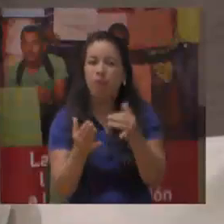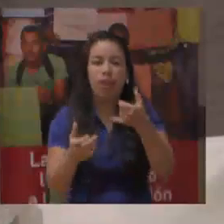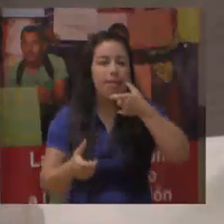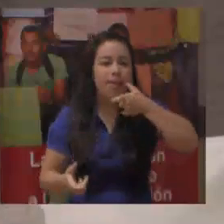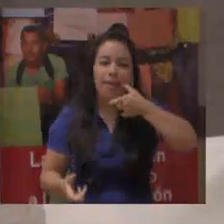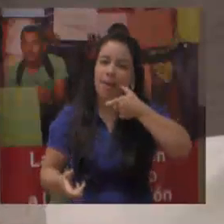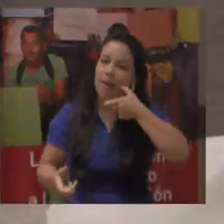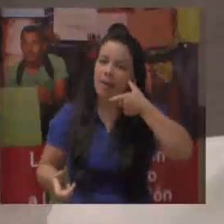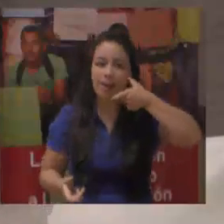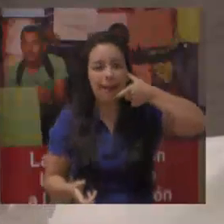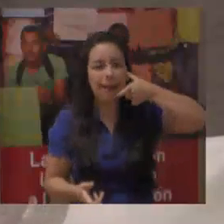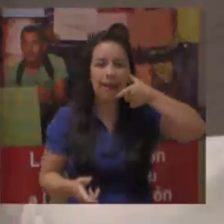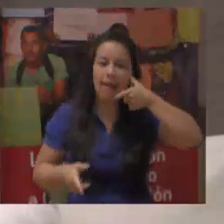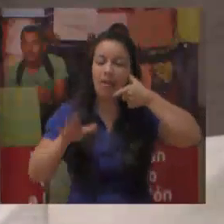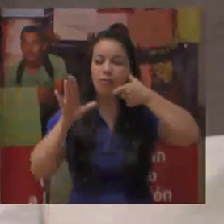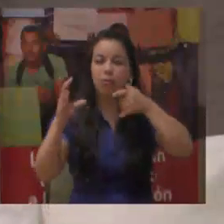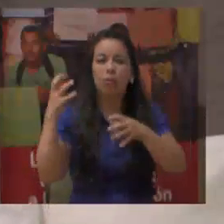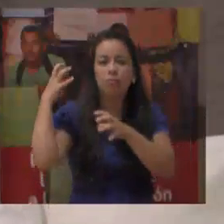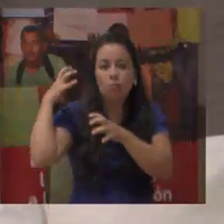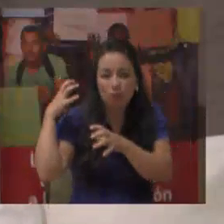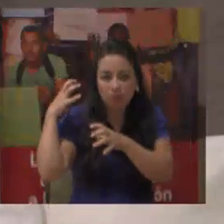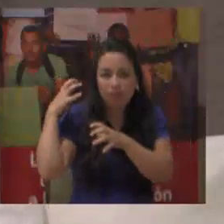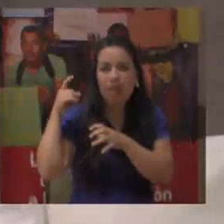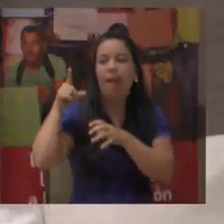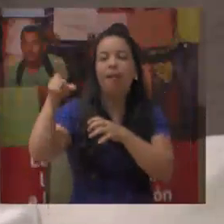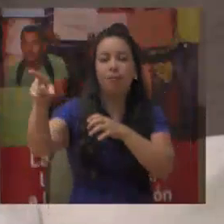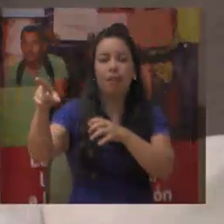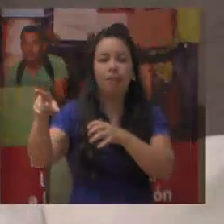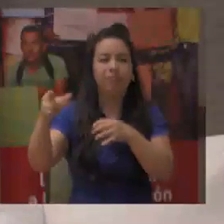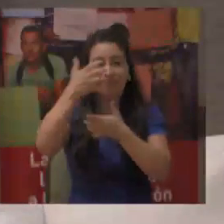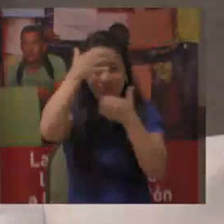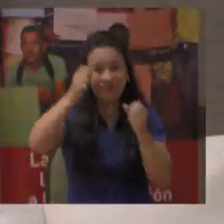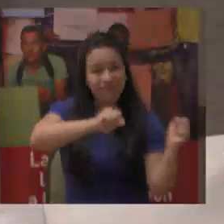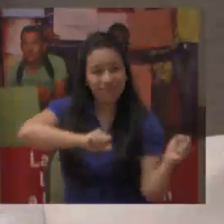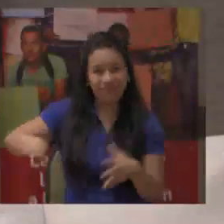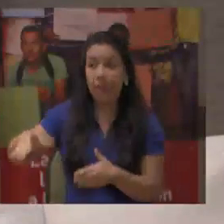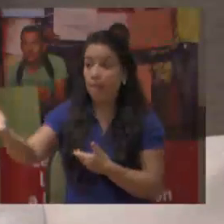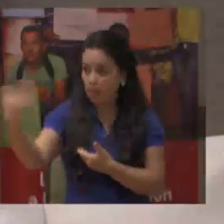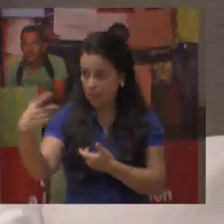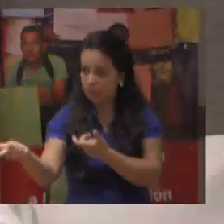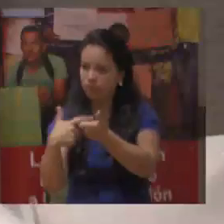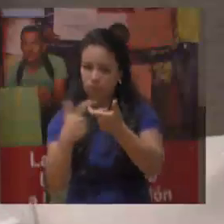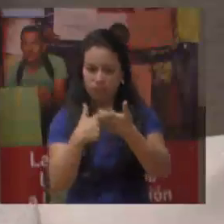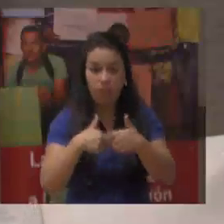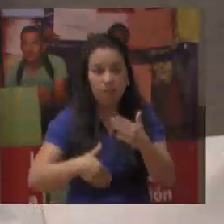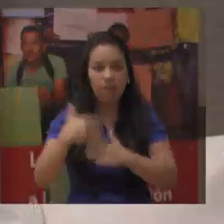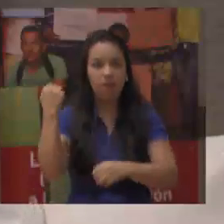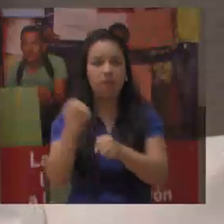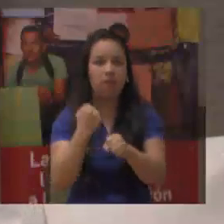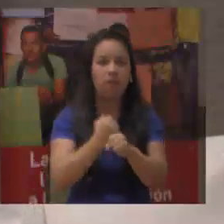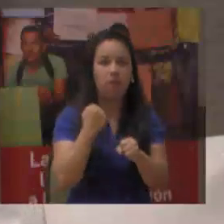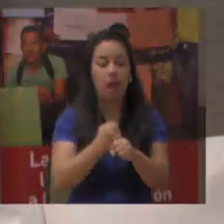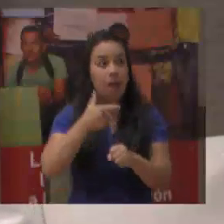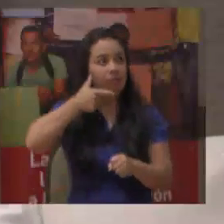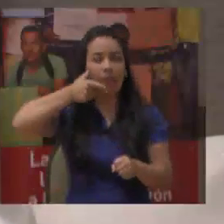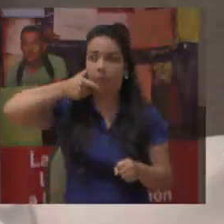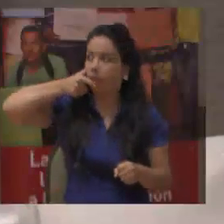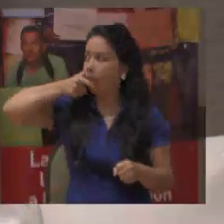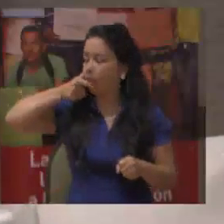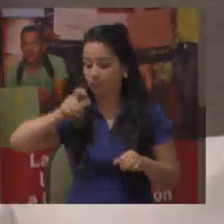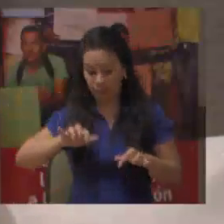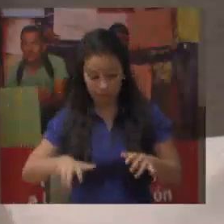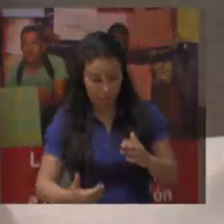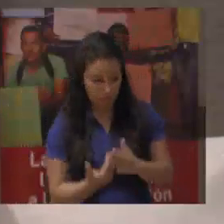en Montería, con personas desmovilizadas, víctimas de la violencia, y fuimos capaces de